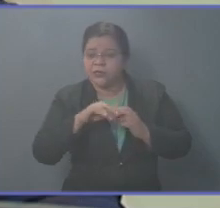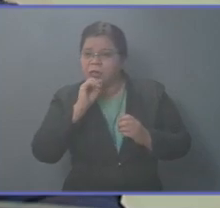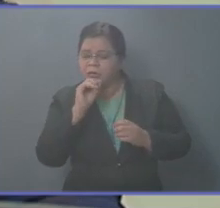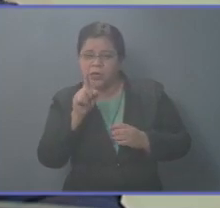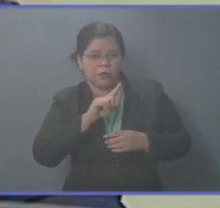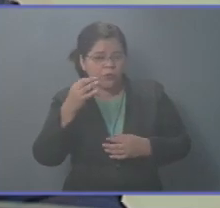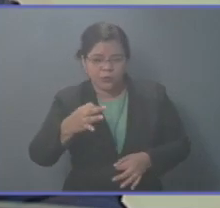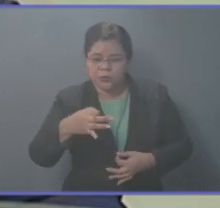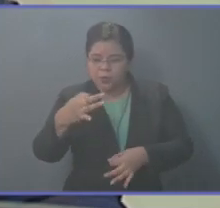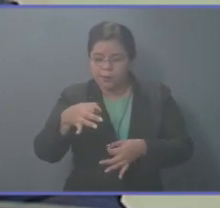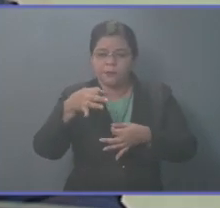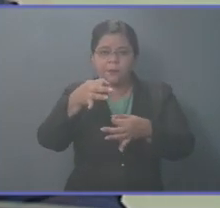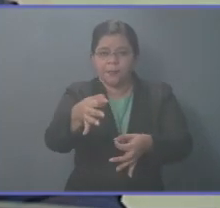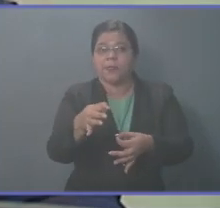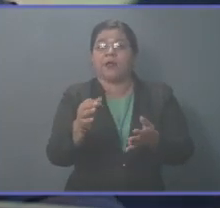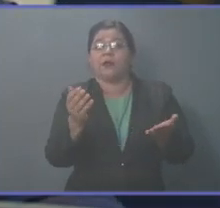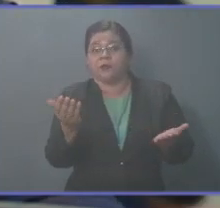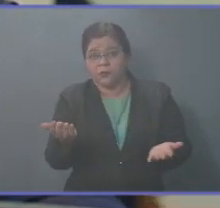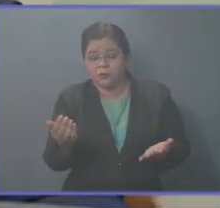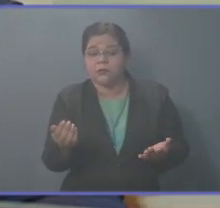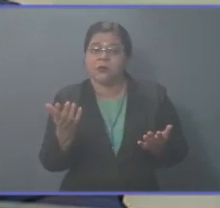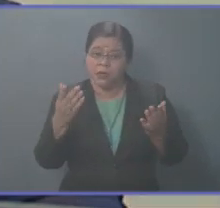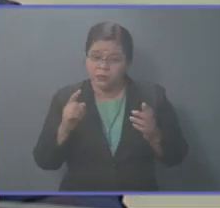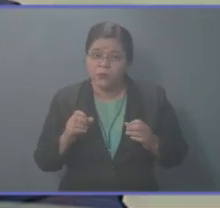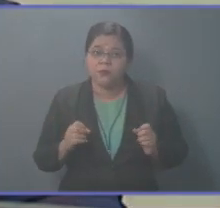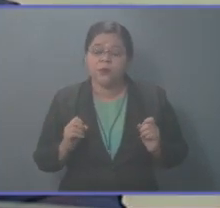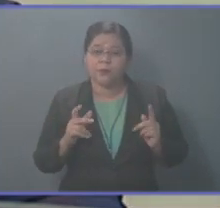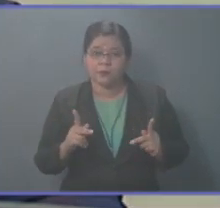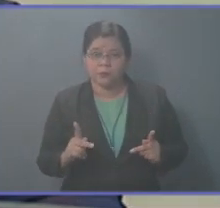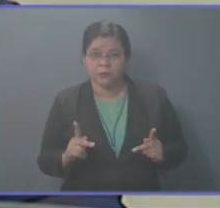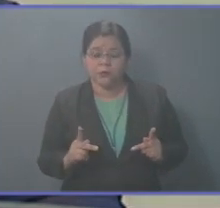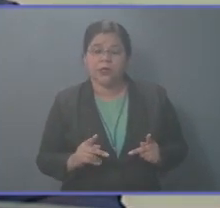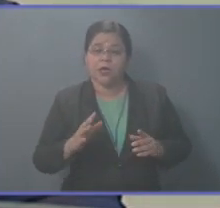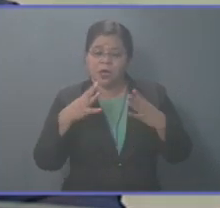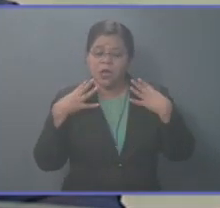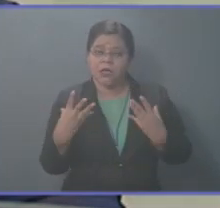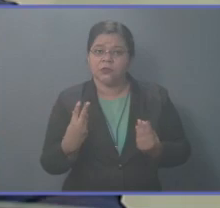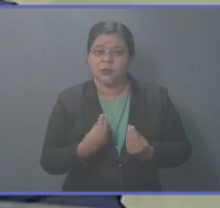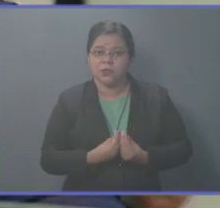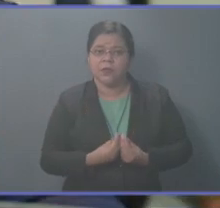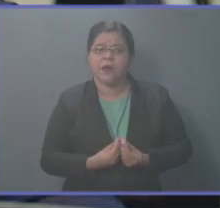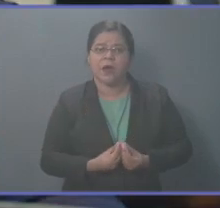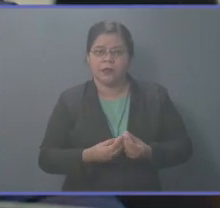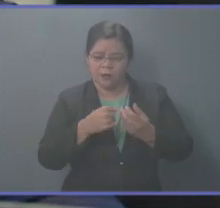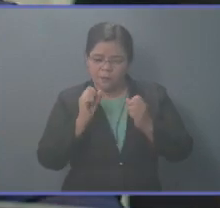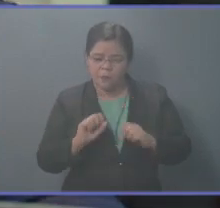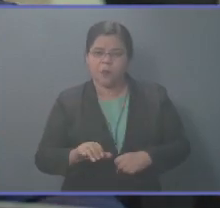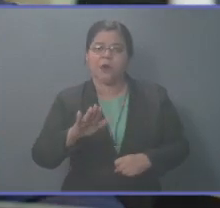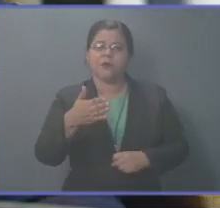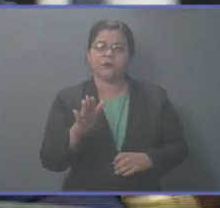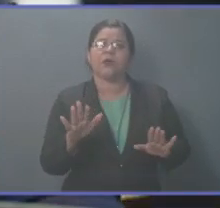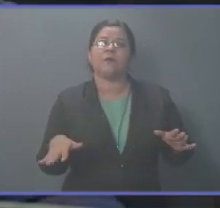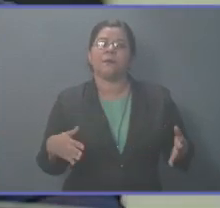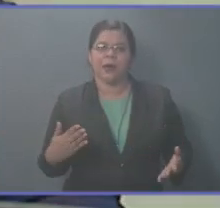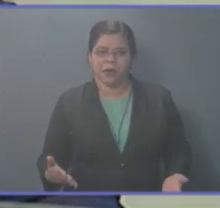por escrito, puede servir como un espacio en el que las sociedades contemporáneas es útil y propicio para el debate de asuntos de